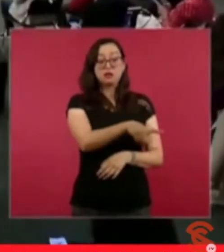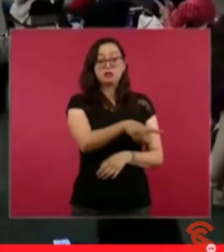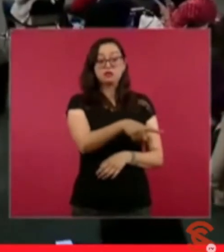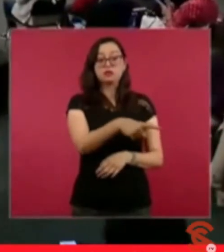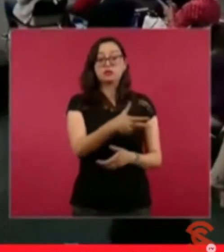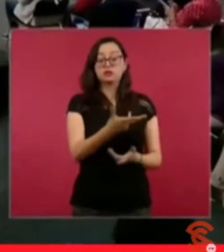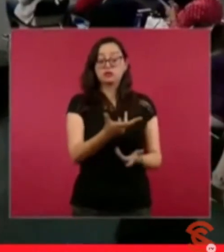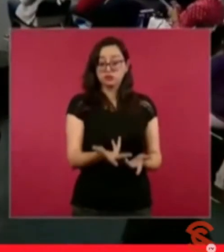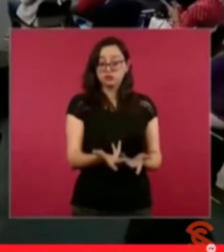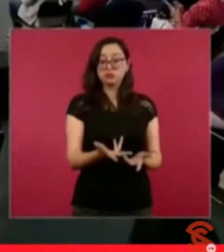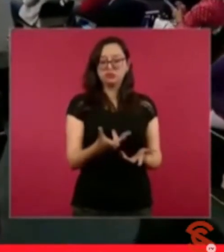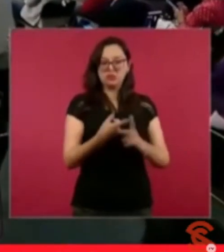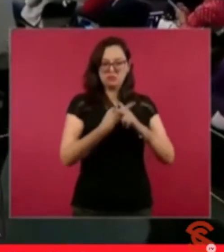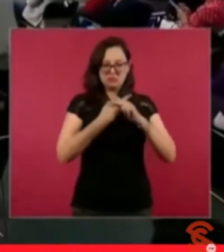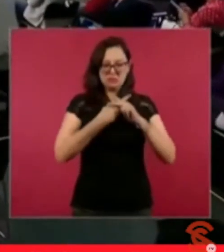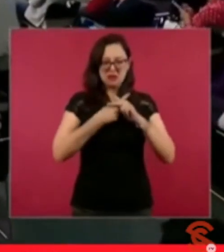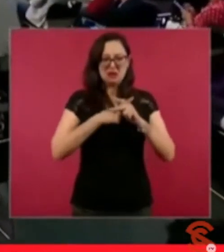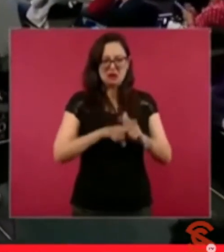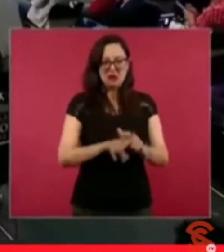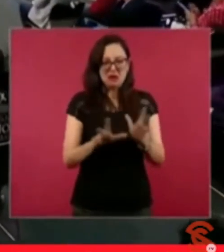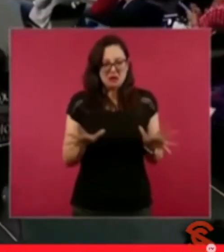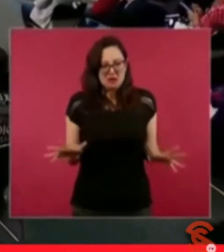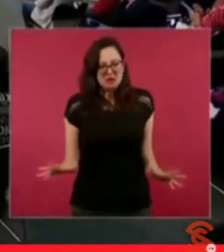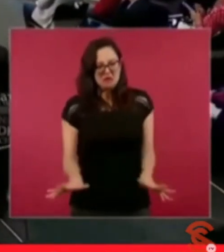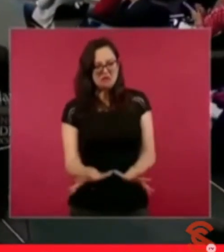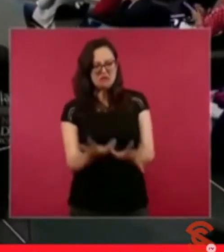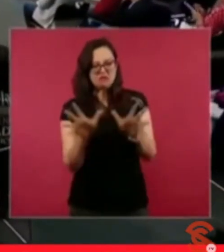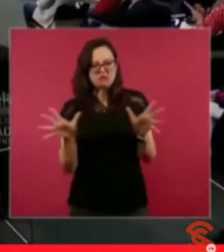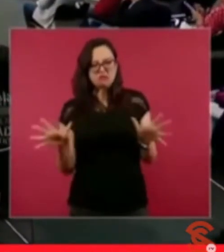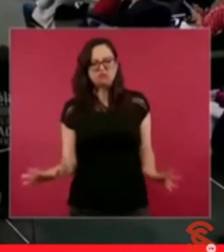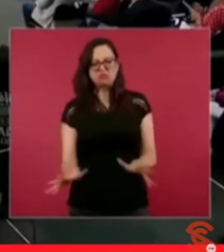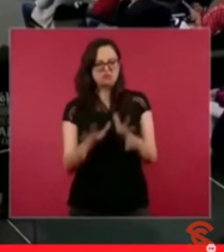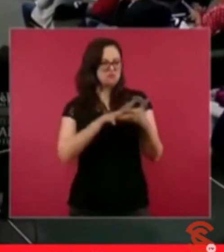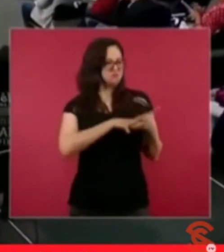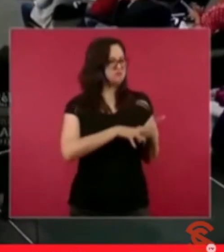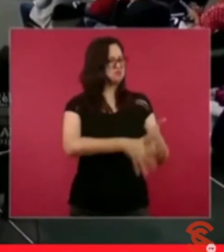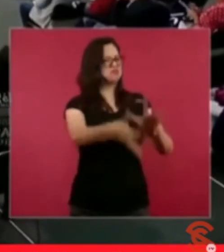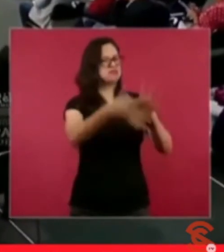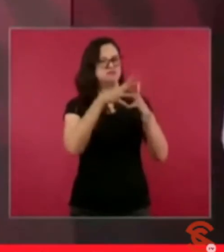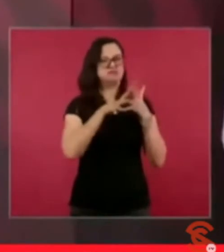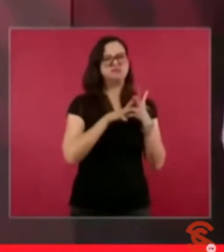de la violencia que se desató en el país,